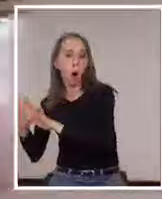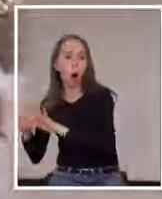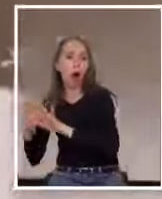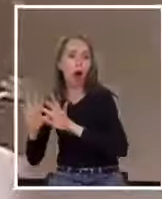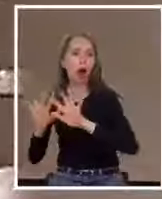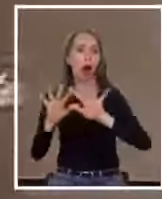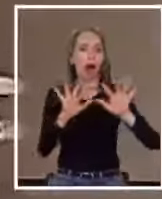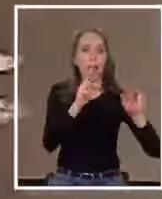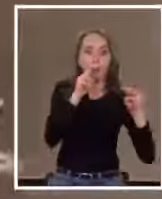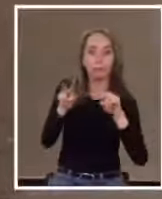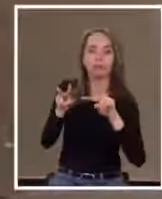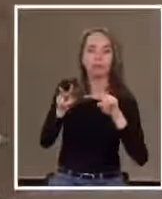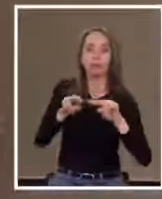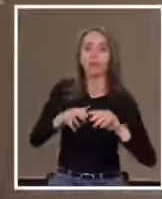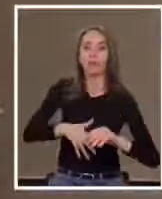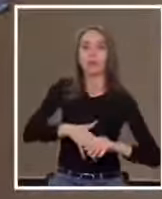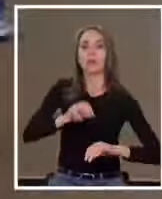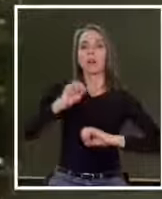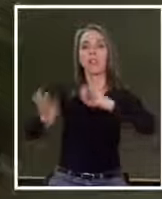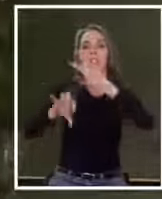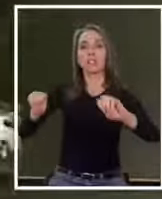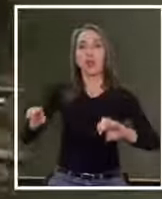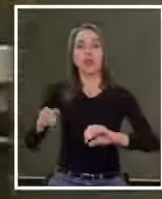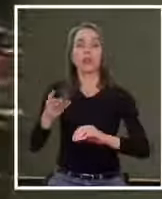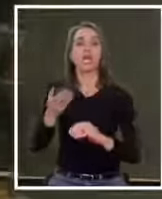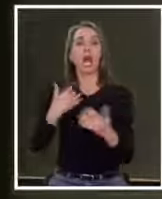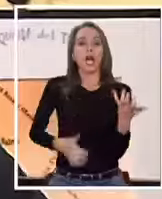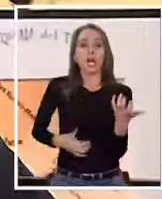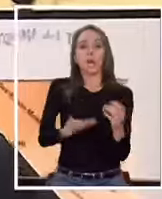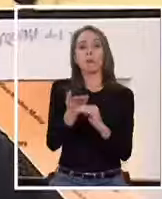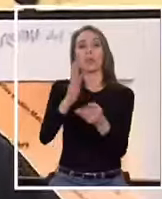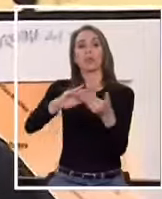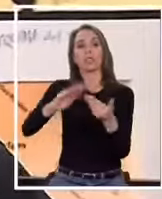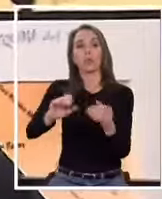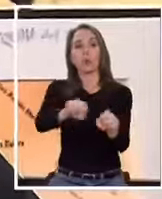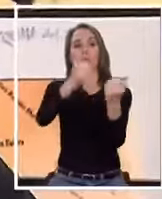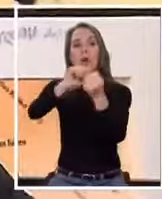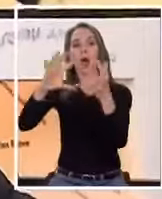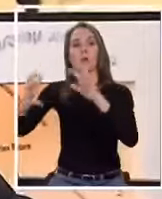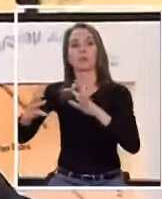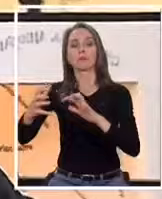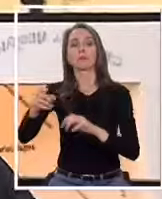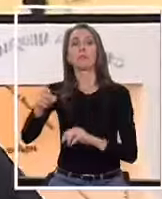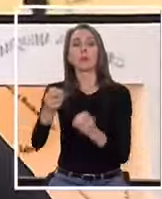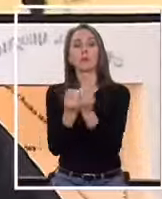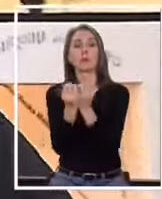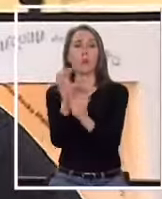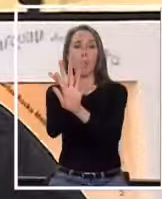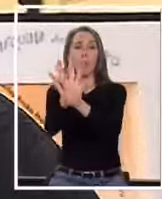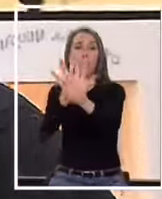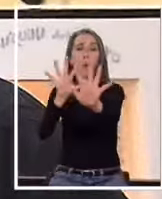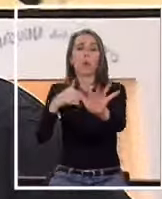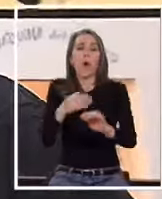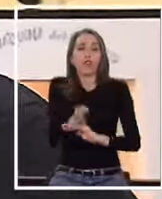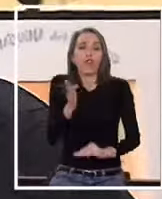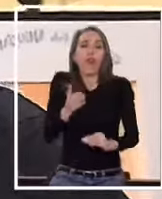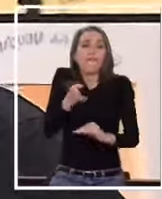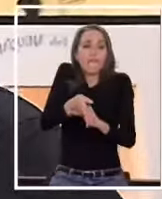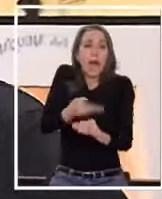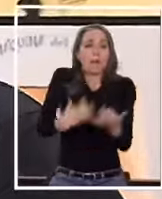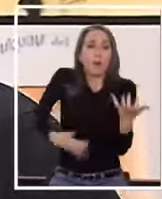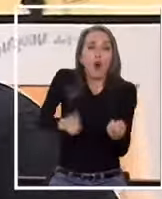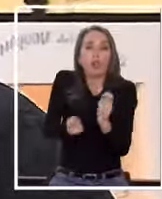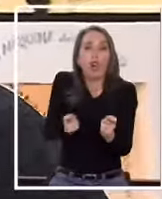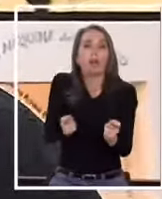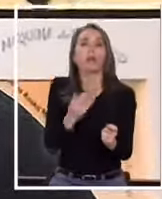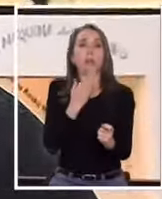se comporta del todo bien. Pedir disculpas especialmente por los desmanes, porque si se junta tanta gente, es normal que